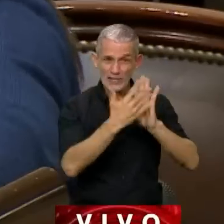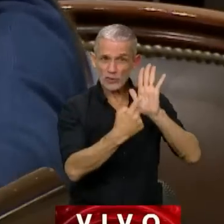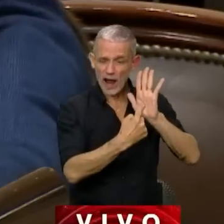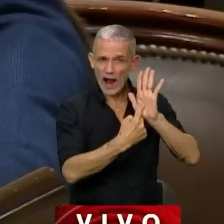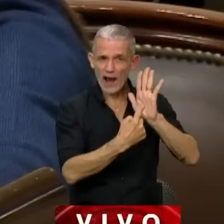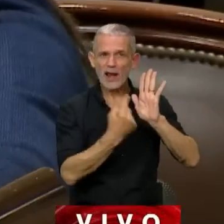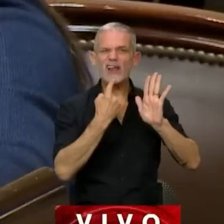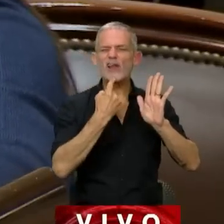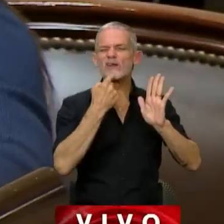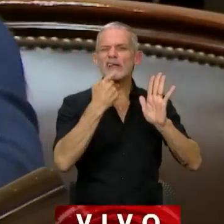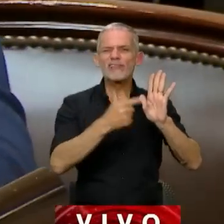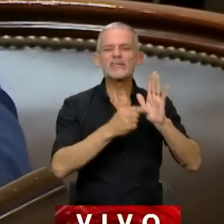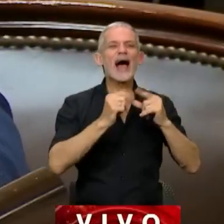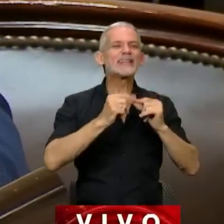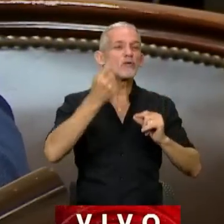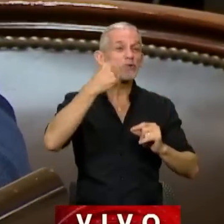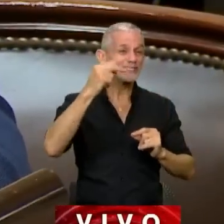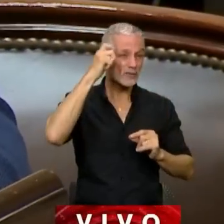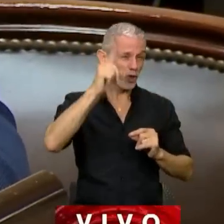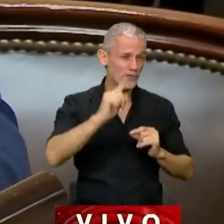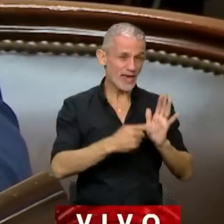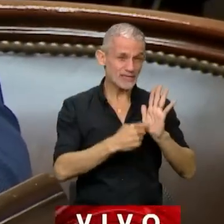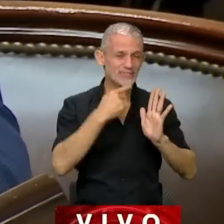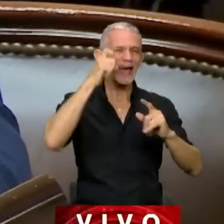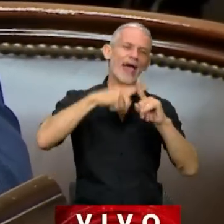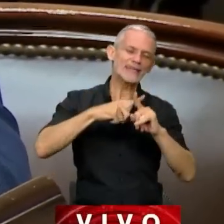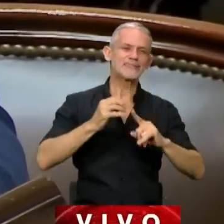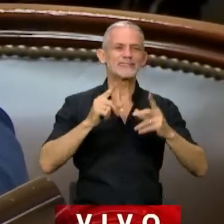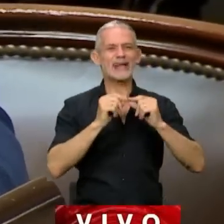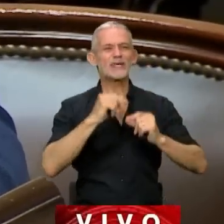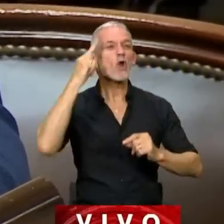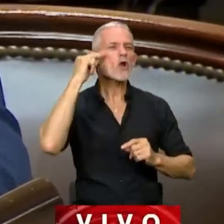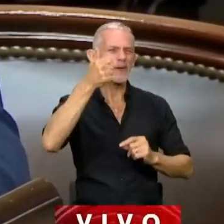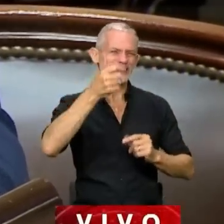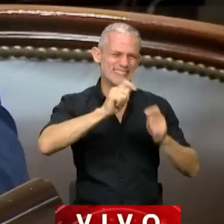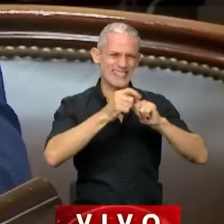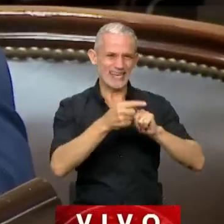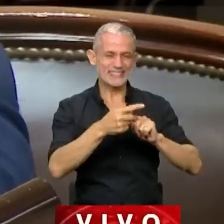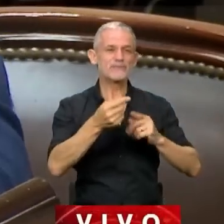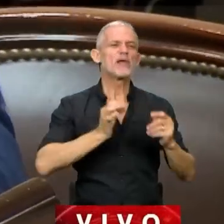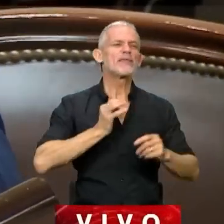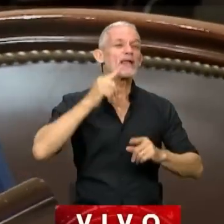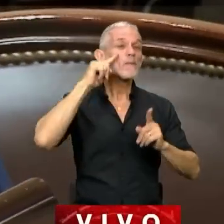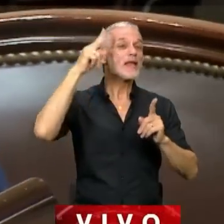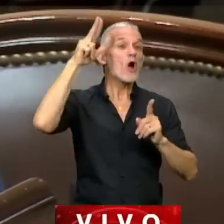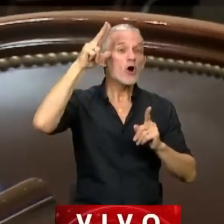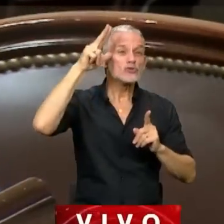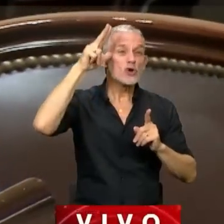Constitución nos habla en el artículo 110, ex artículo 96, desde el año